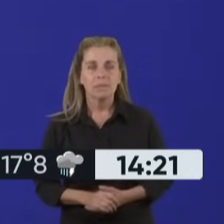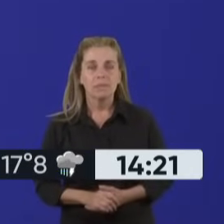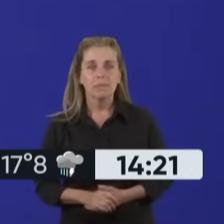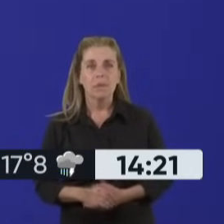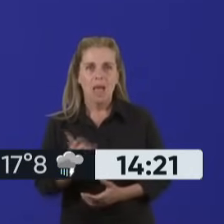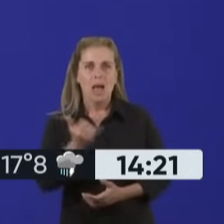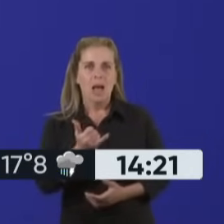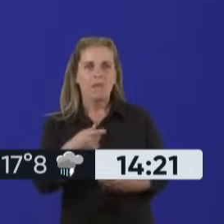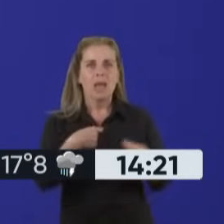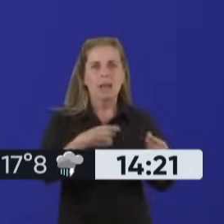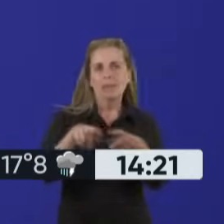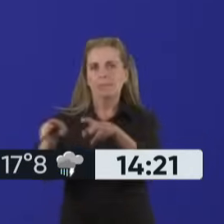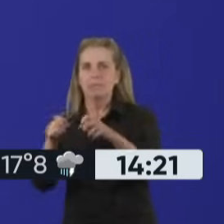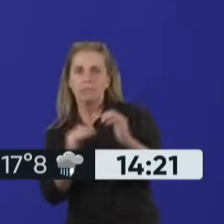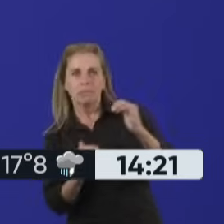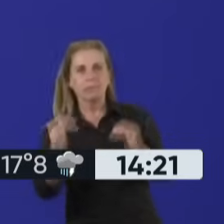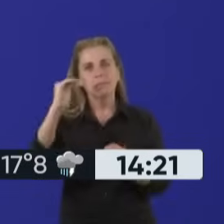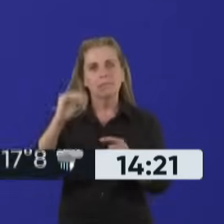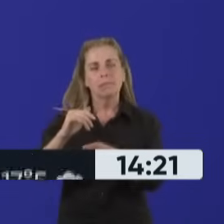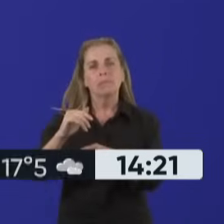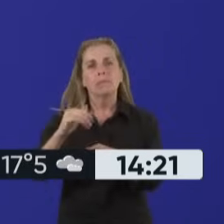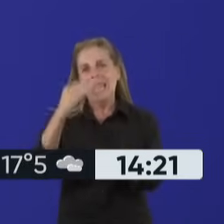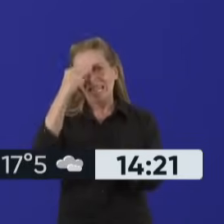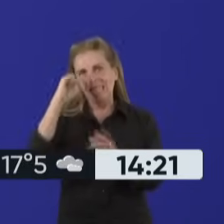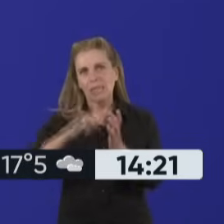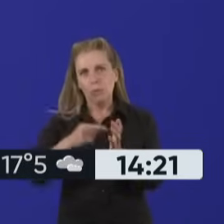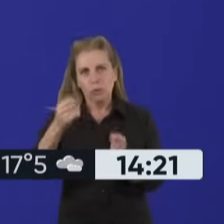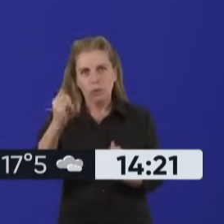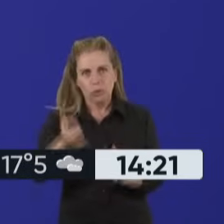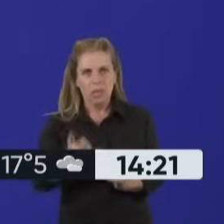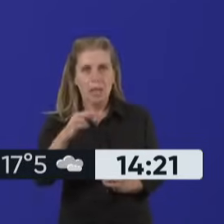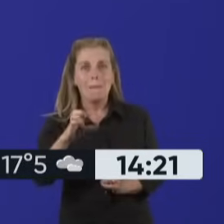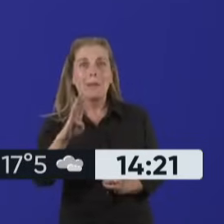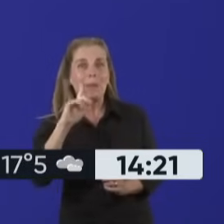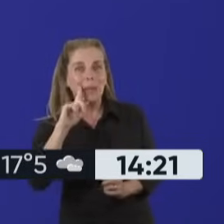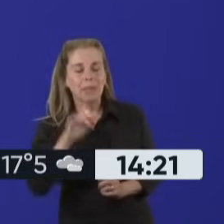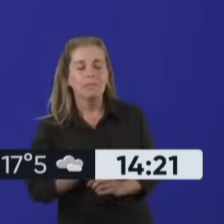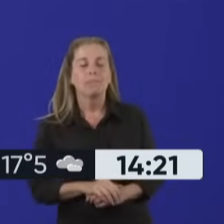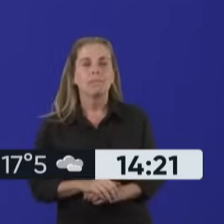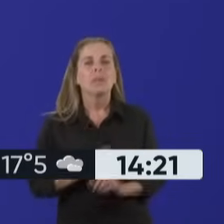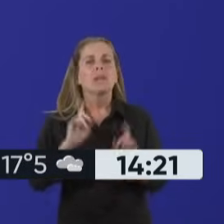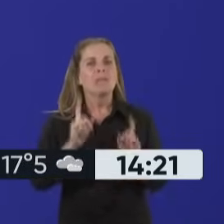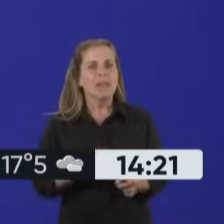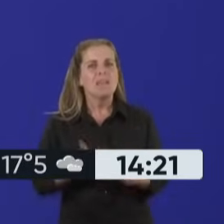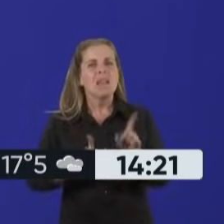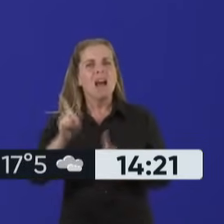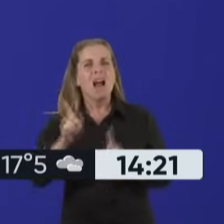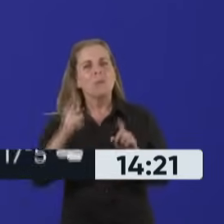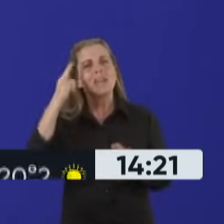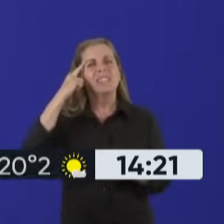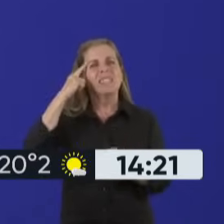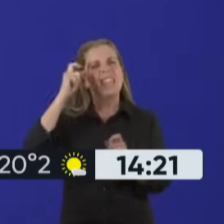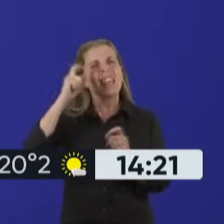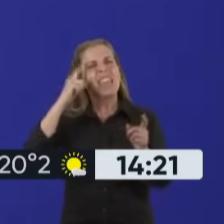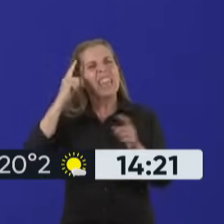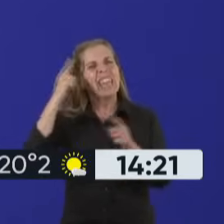teníamos un déficit fiscal de 15 puntos del PBI. Y también, digamos, resulta increíble algunas propuestas, porque se supone que cuando